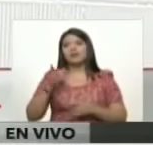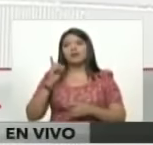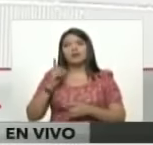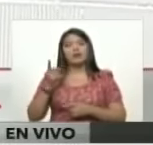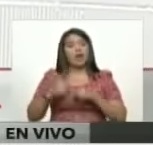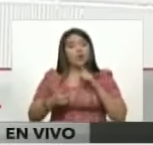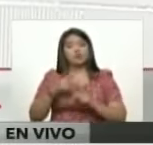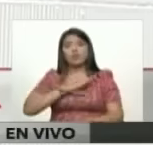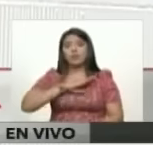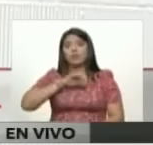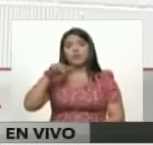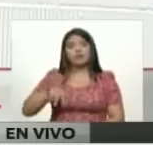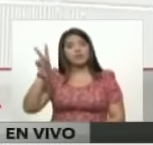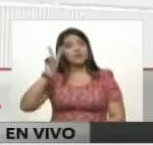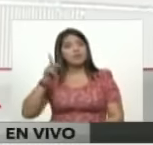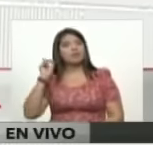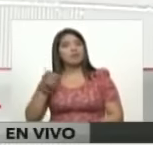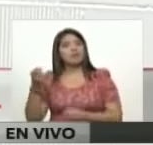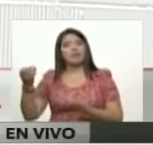César.